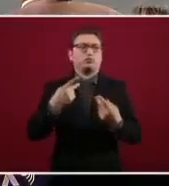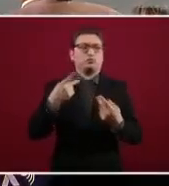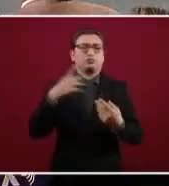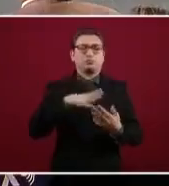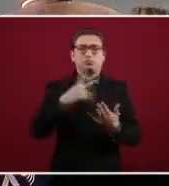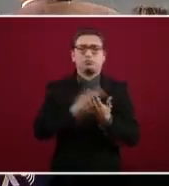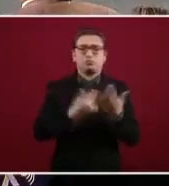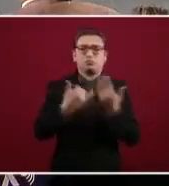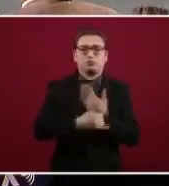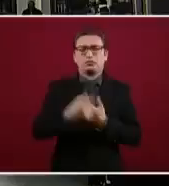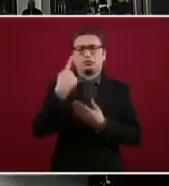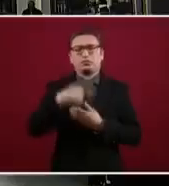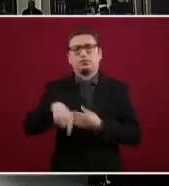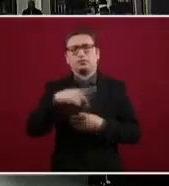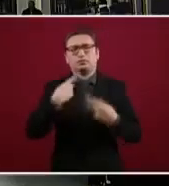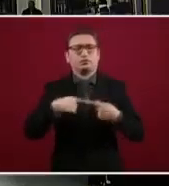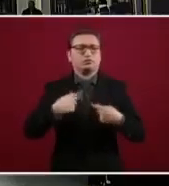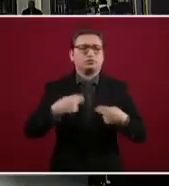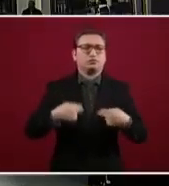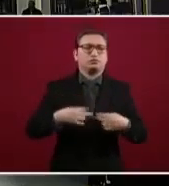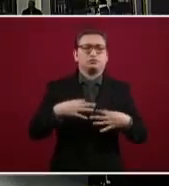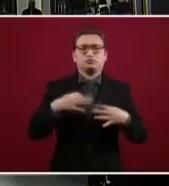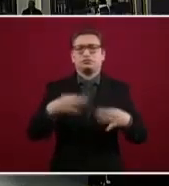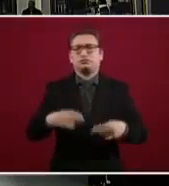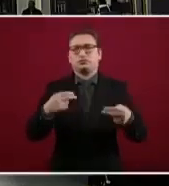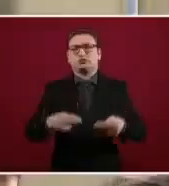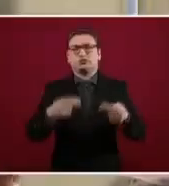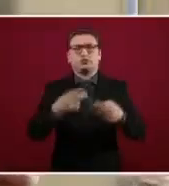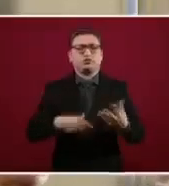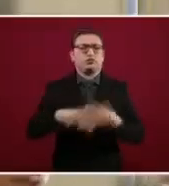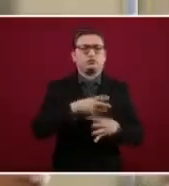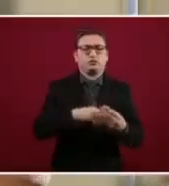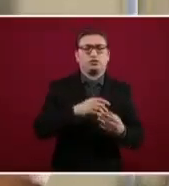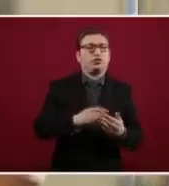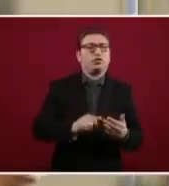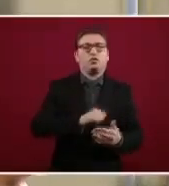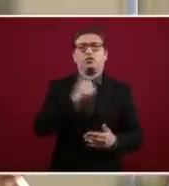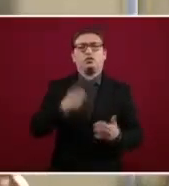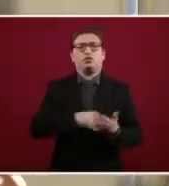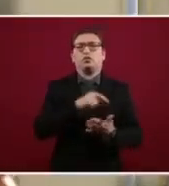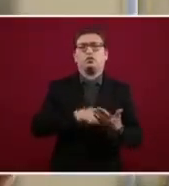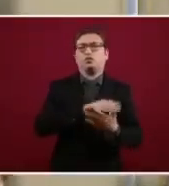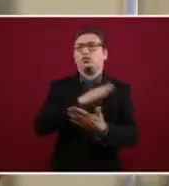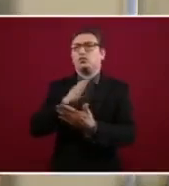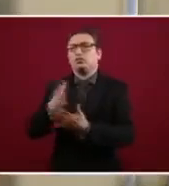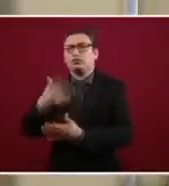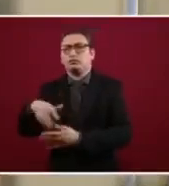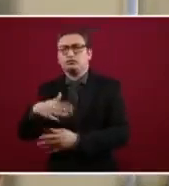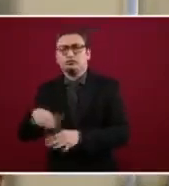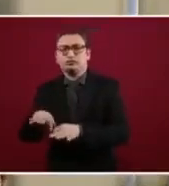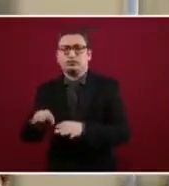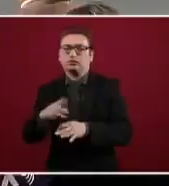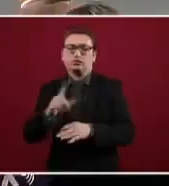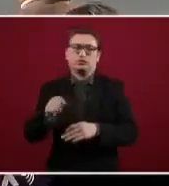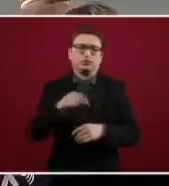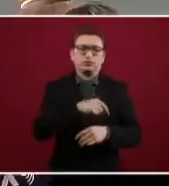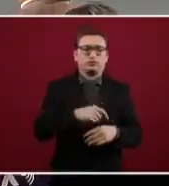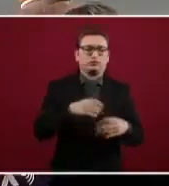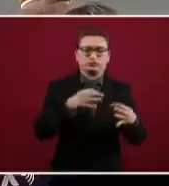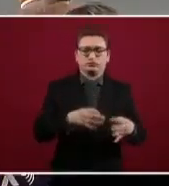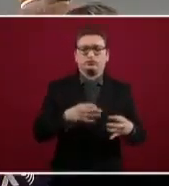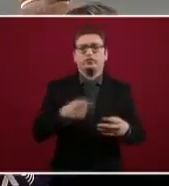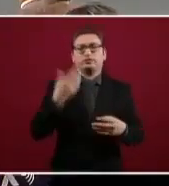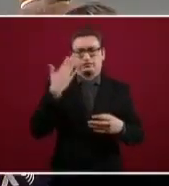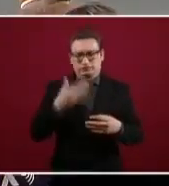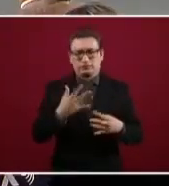y la gente se quede en sus lugares de origen en lugar de ir a a otros lados este está muy bien que se que se